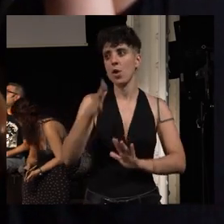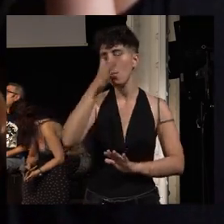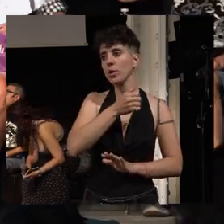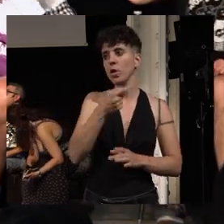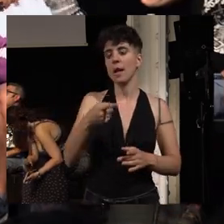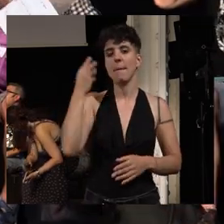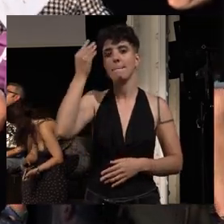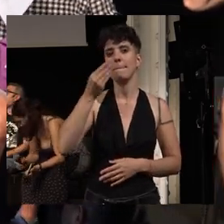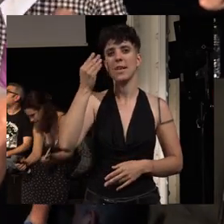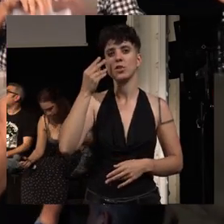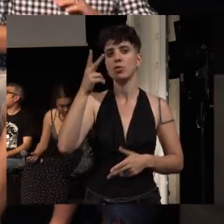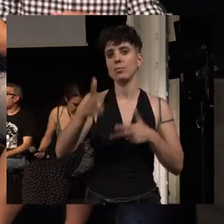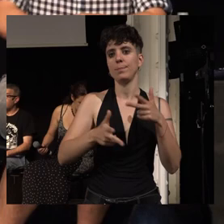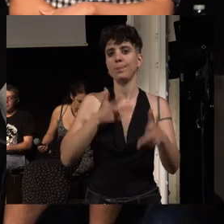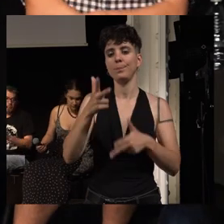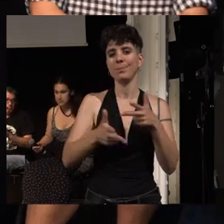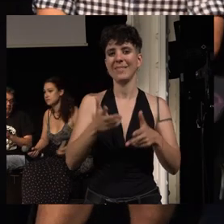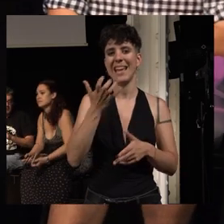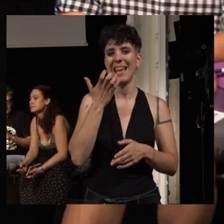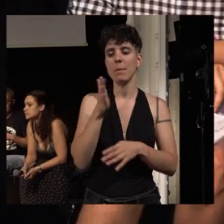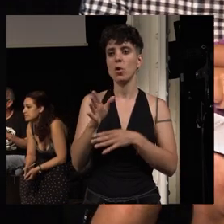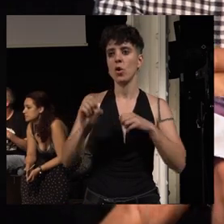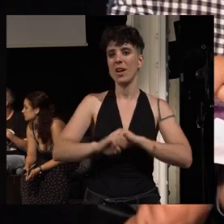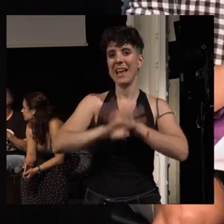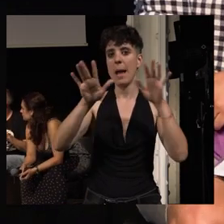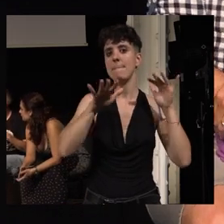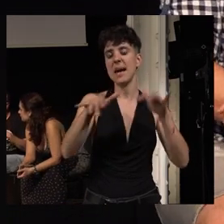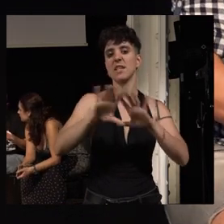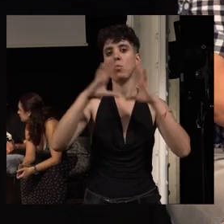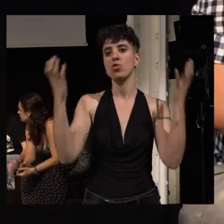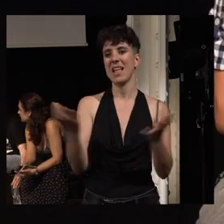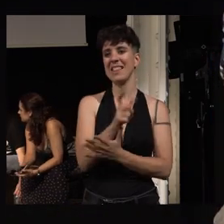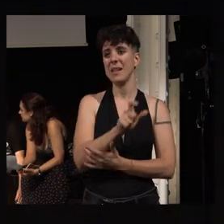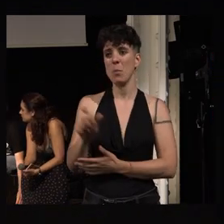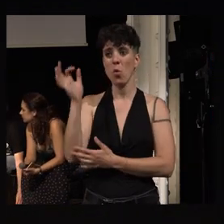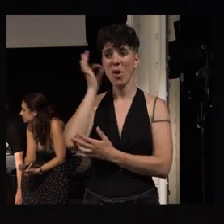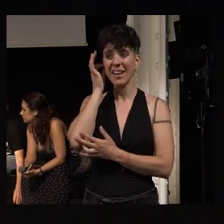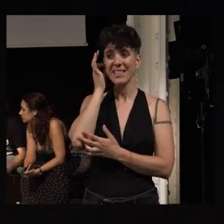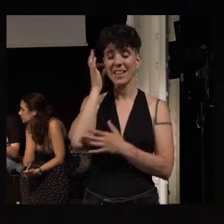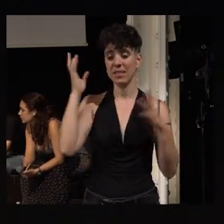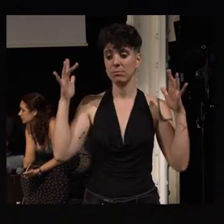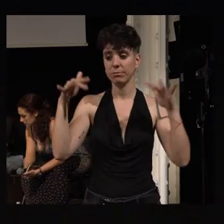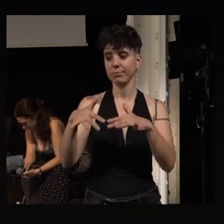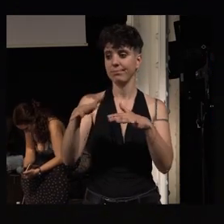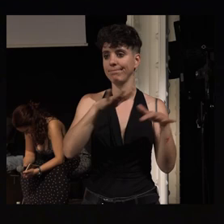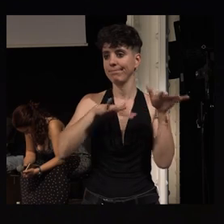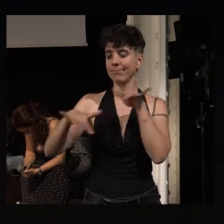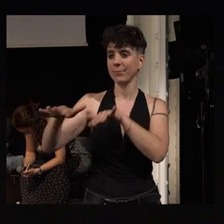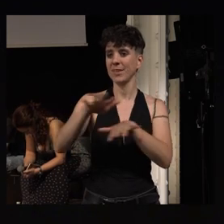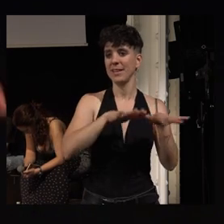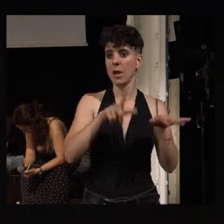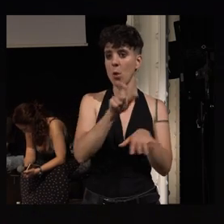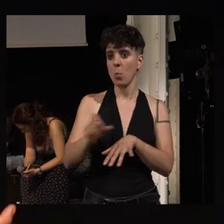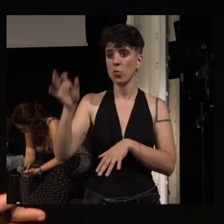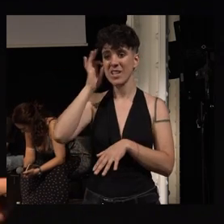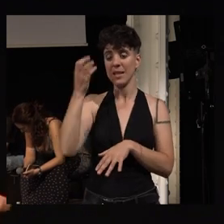es un gran ejemplo, que es la Marcha Mundial de las Mujeres, donde nos encontramos con un montón de mujeres, donde esta blanquitud